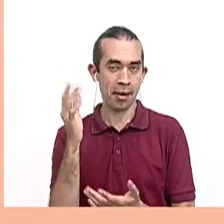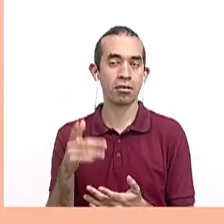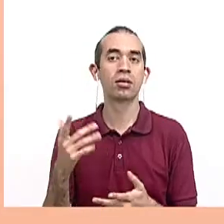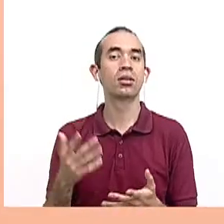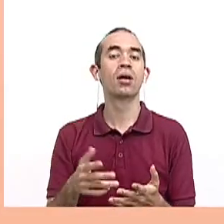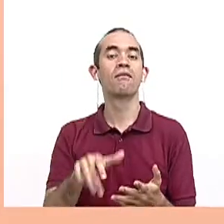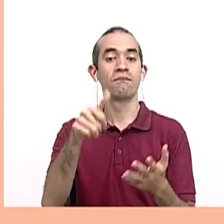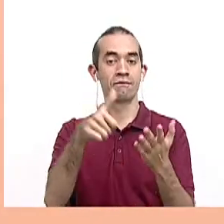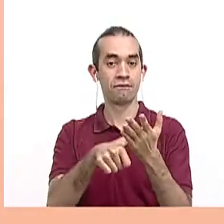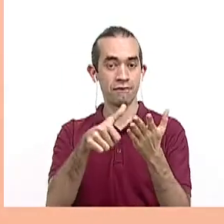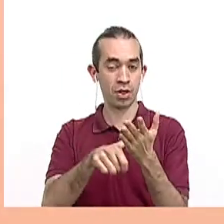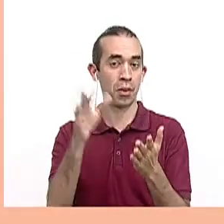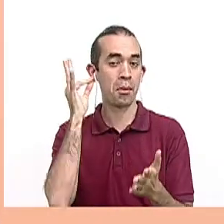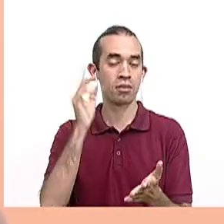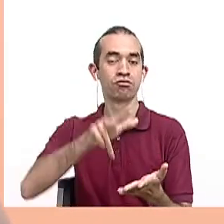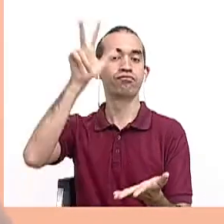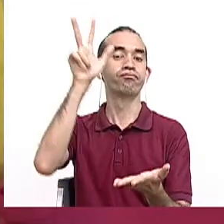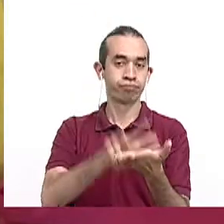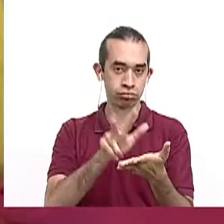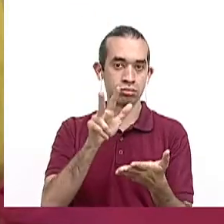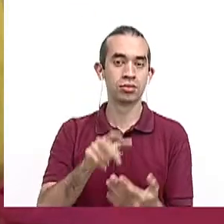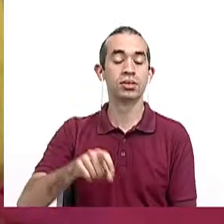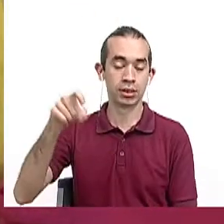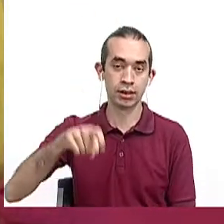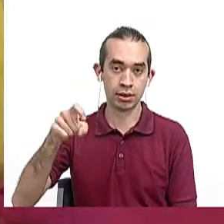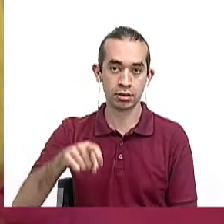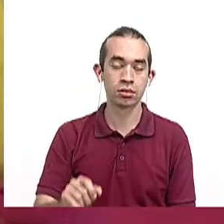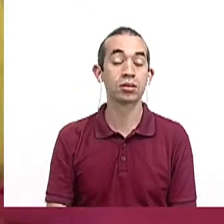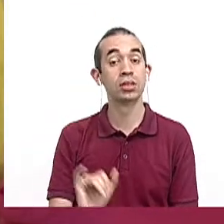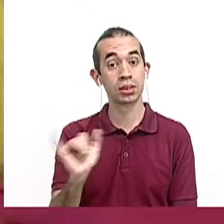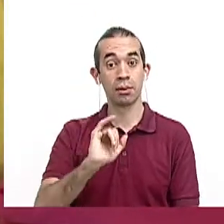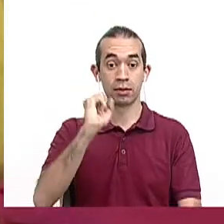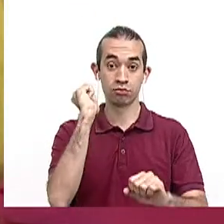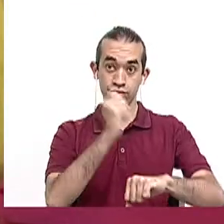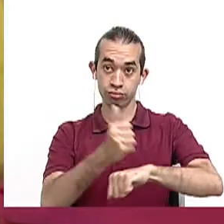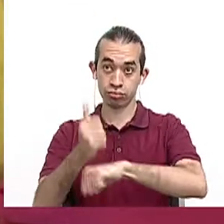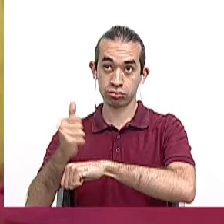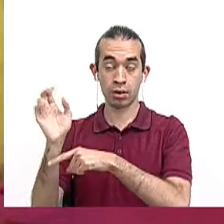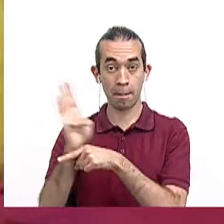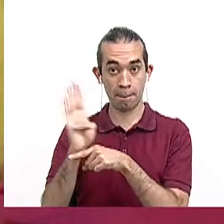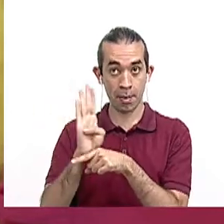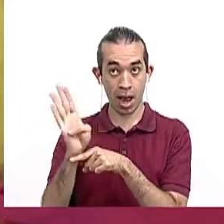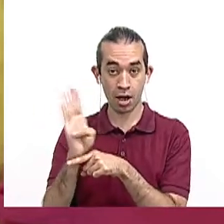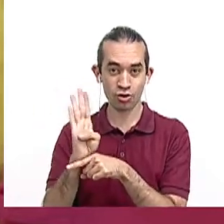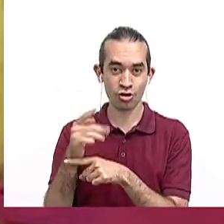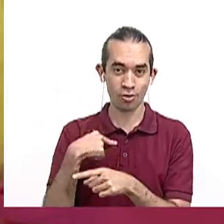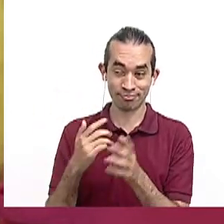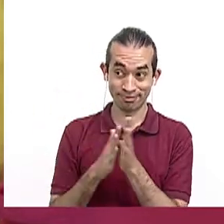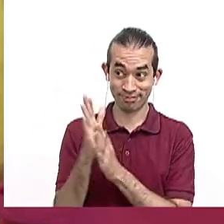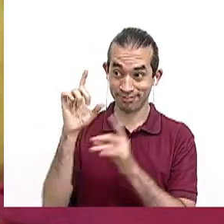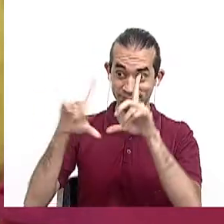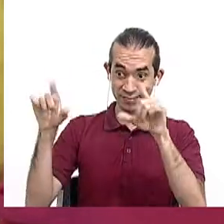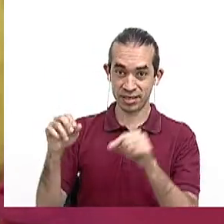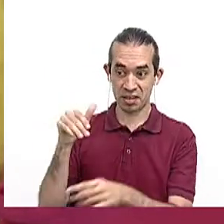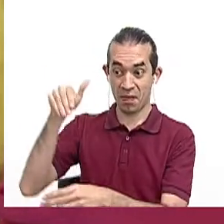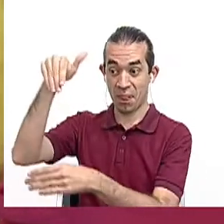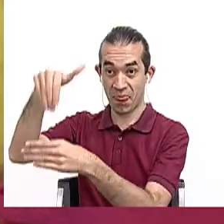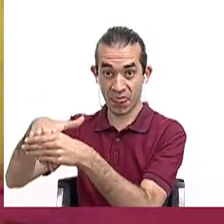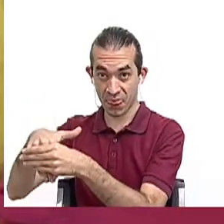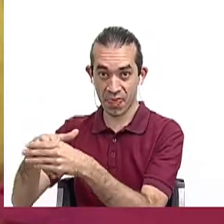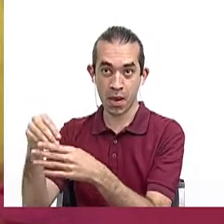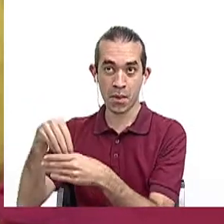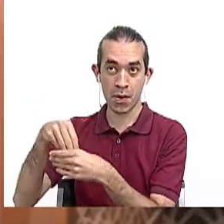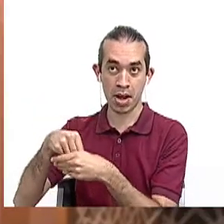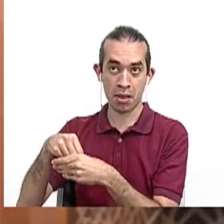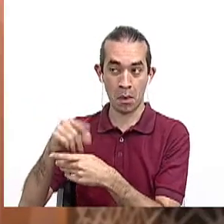voto femenino. Eso sí era necesario. También se crearon los bancos. Y ven, ahí es donde yo voy a llevar este billete para ahorrarlo. Bueno, mientras